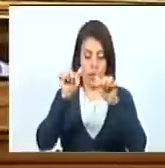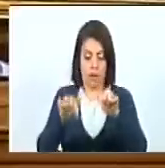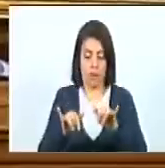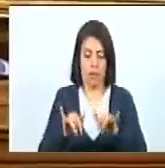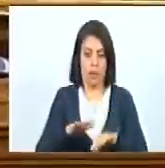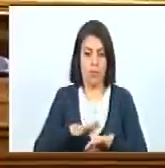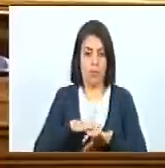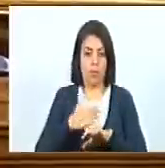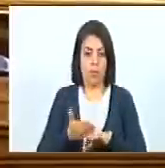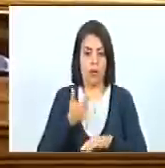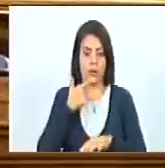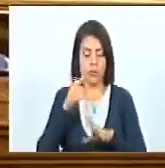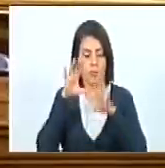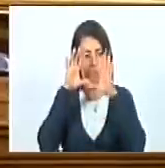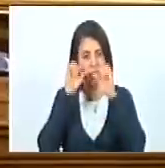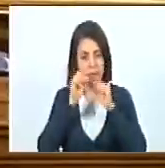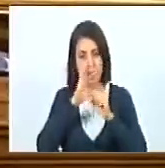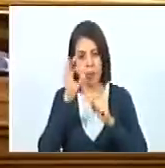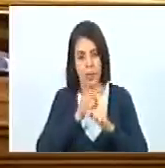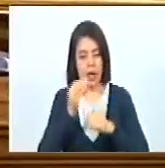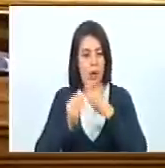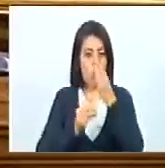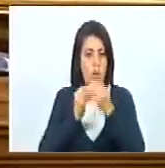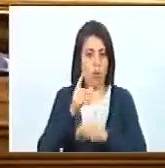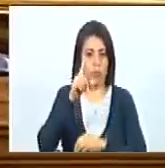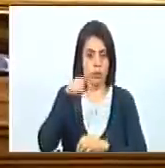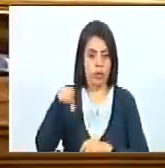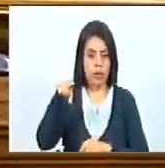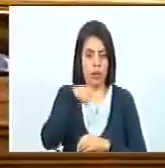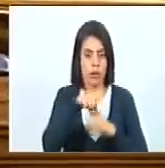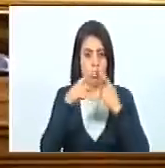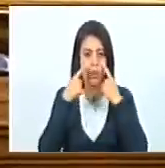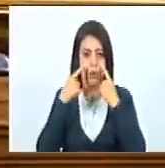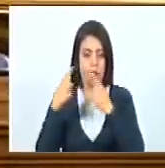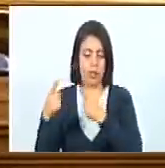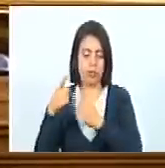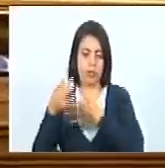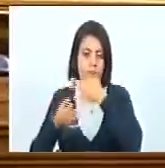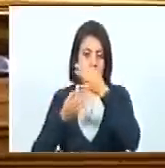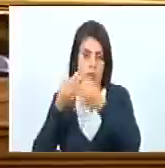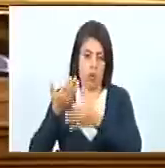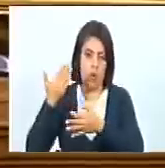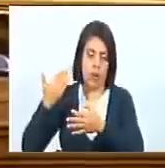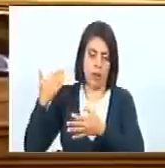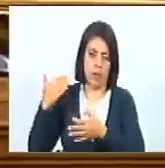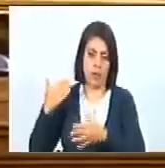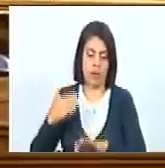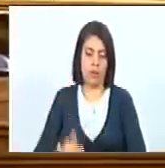para entender el verdadero alcance de eso que se está planteando.